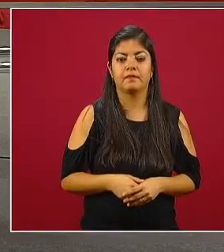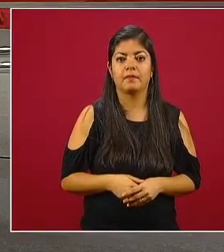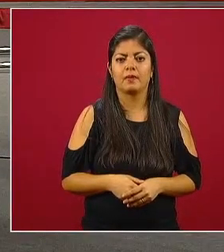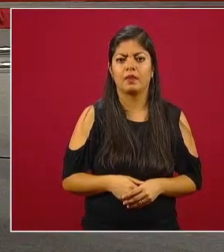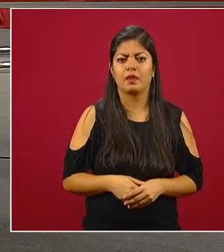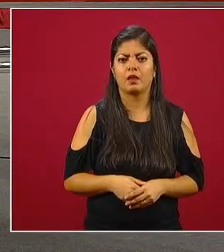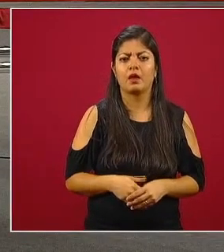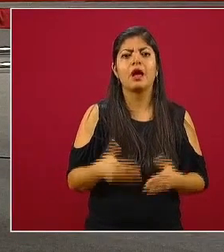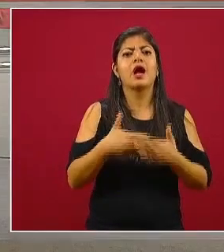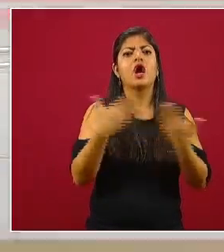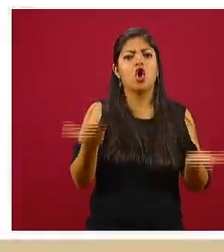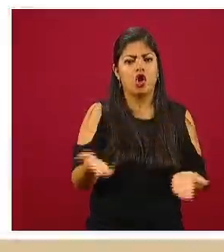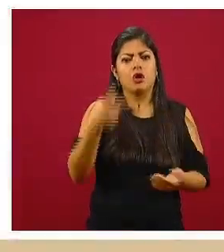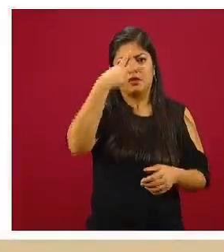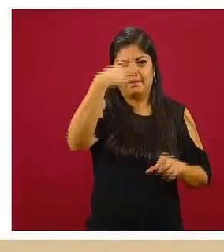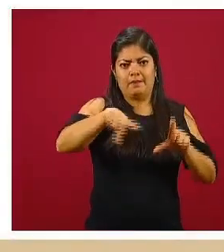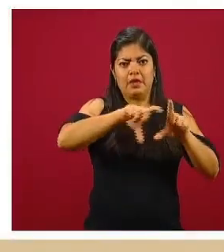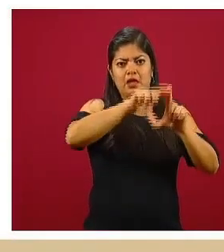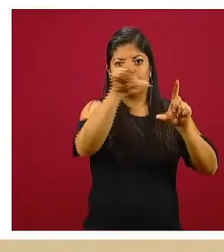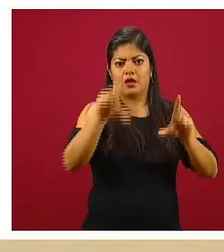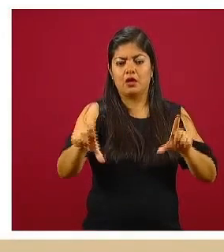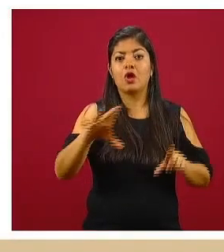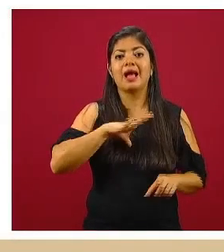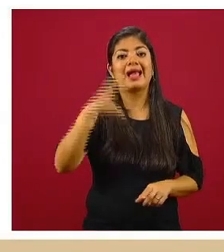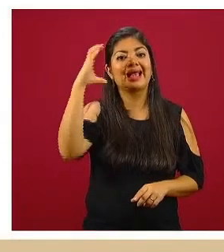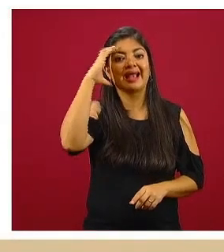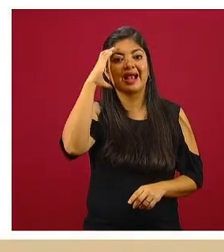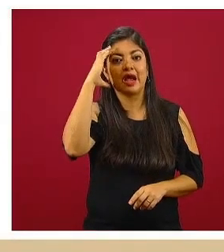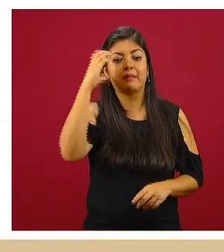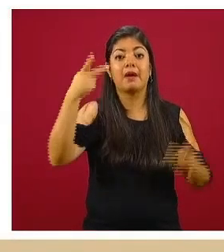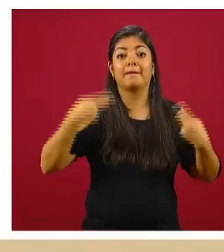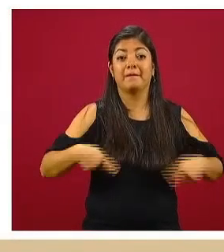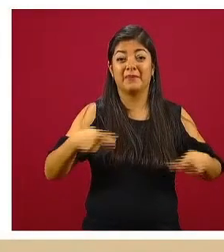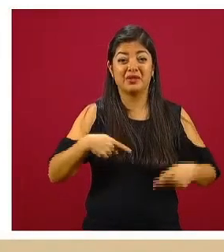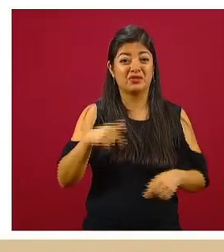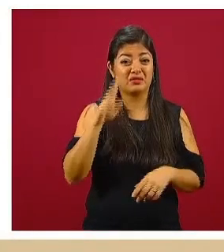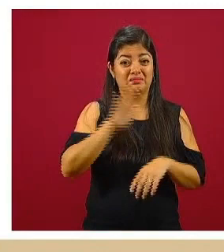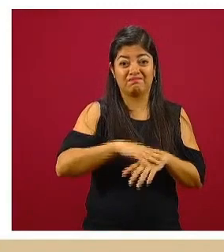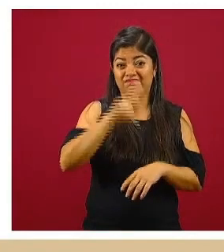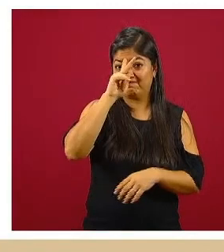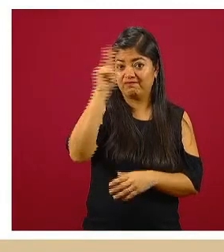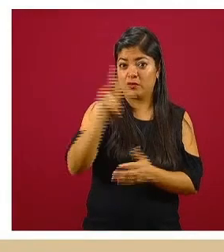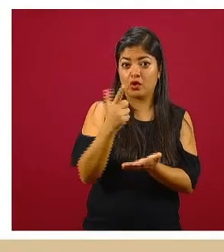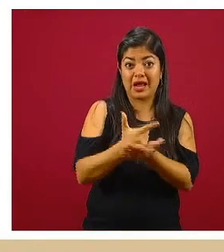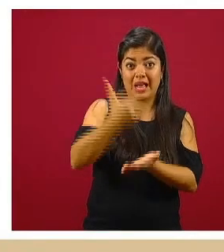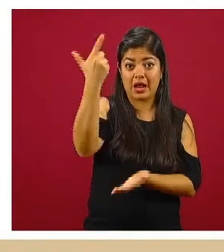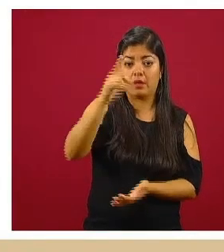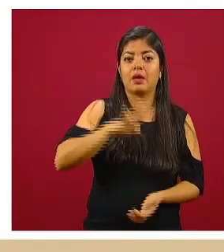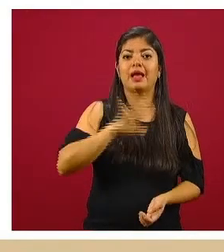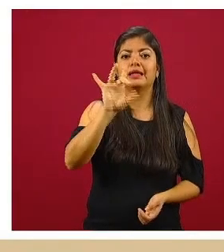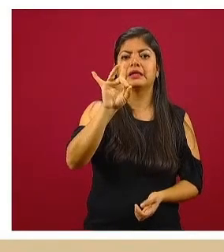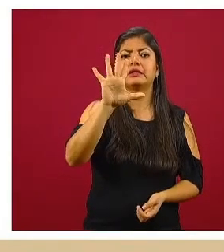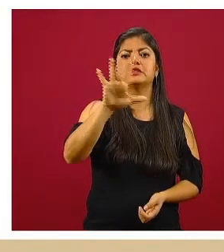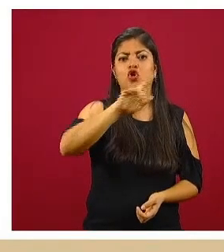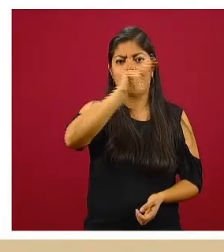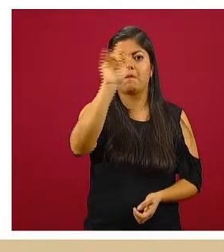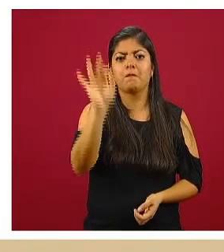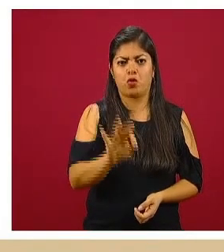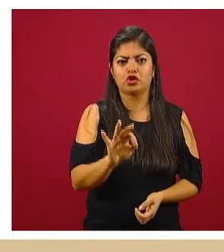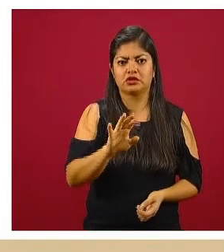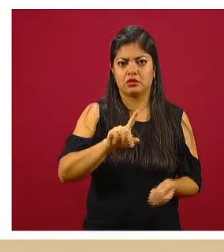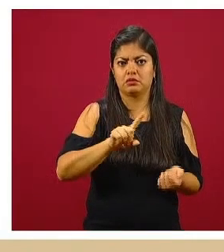Y en el panorama nacional, para camas con ventilador, es decir, camas para personas críticamente enfermas, tenemos 35% de